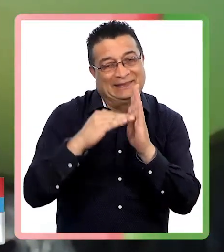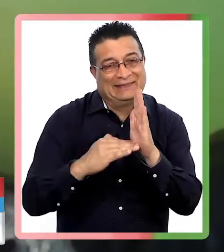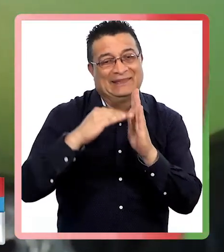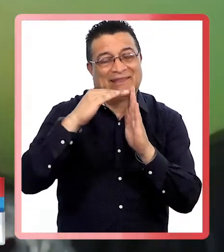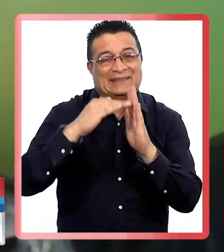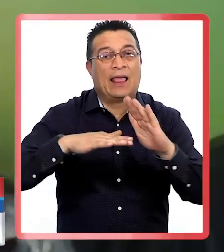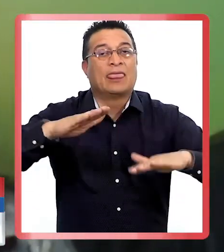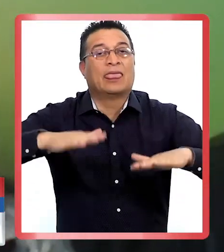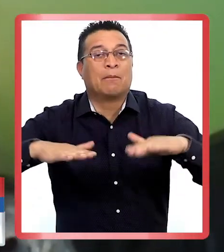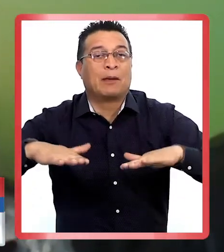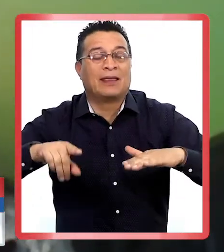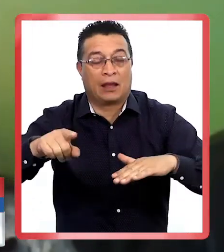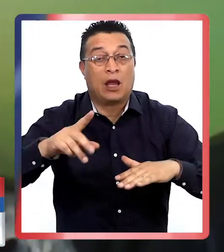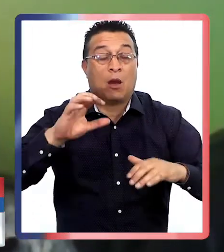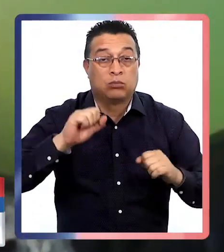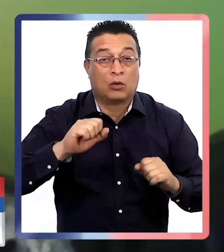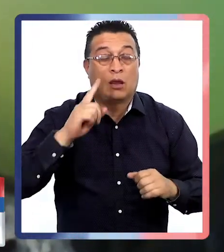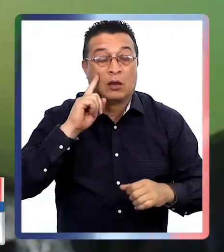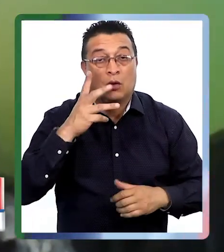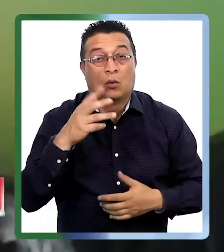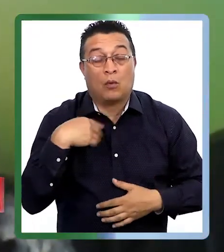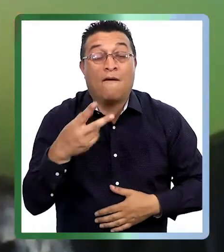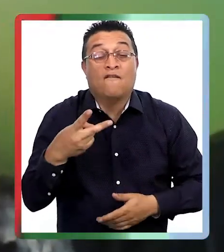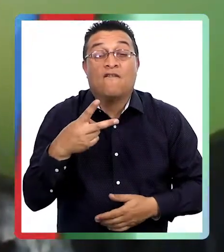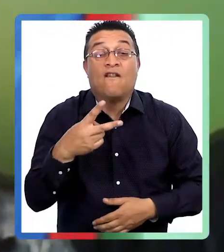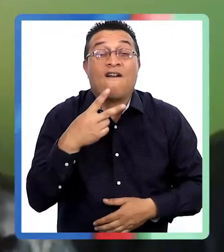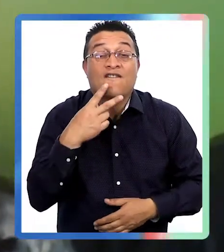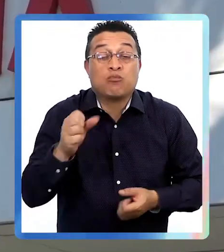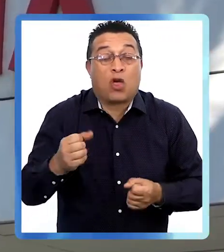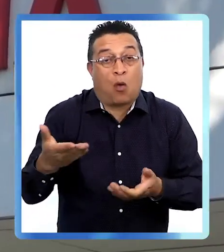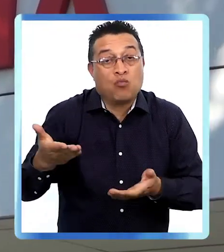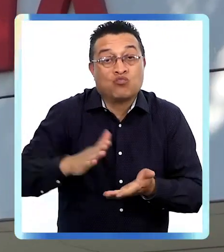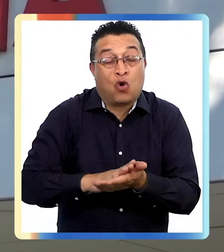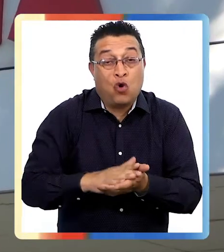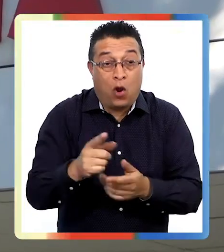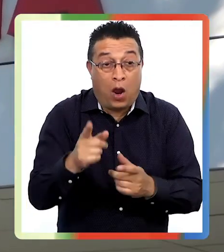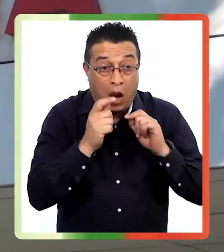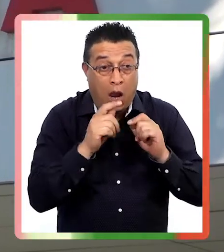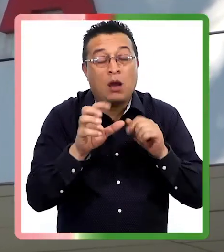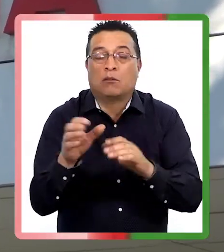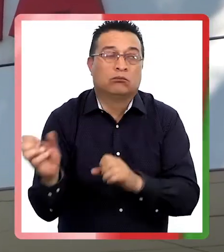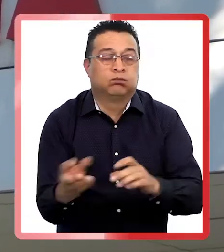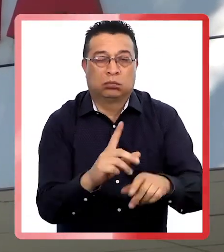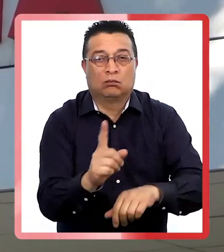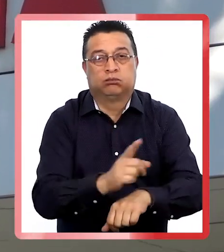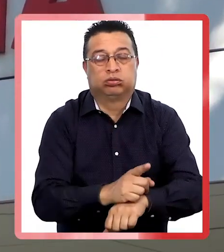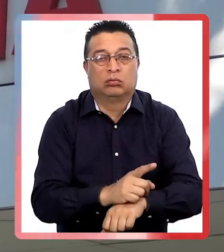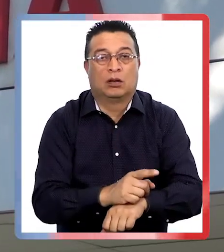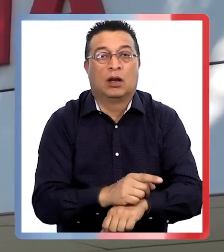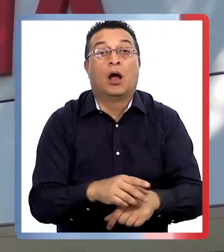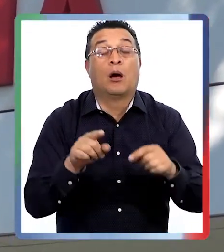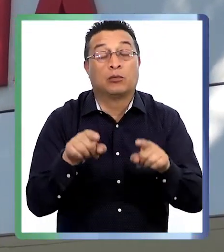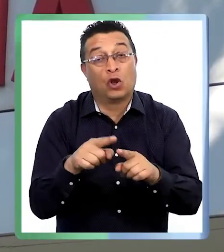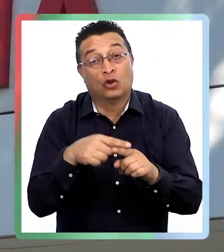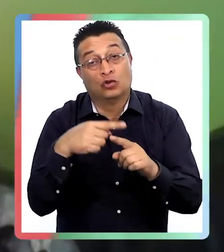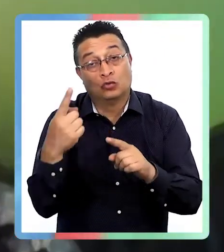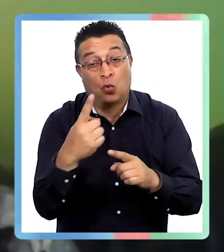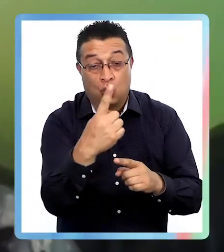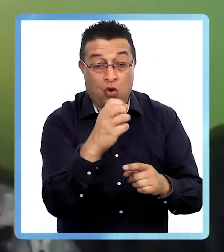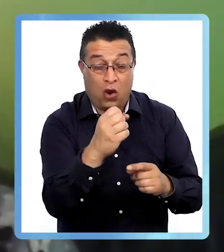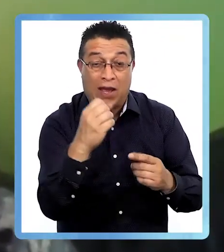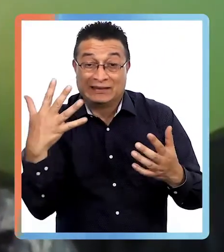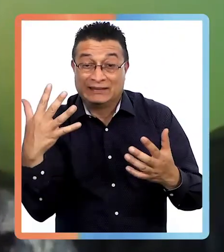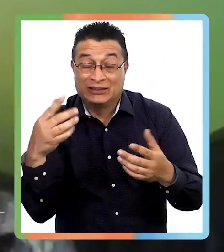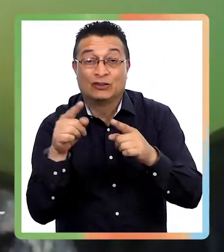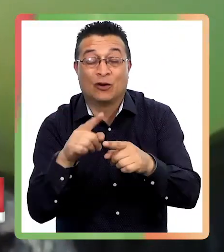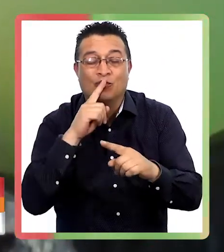tienen de sufrir por ejemplo un evento vital es decir la posibilidad de muerte que tenga un paciente desde el 1 al 5 se